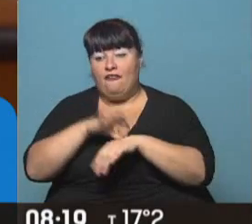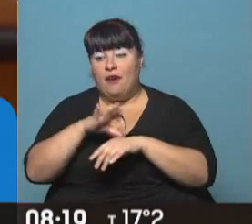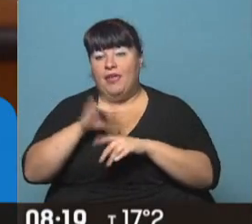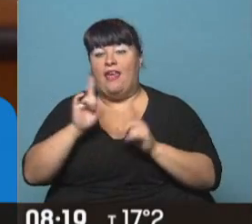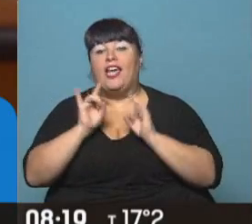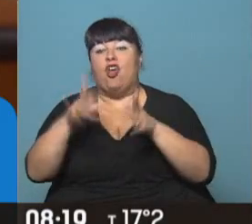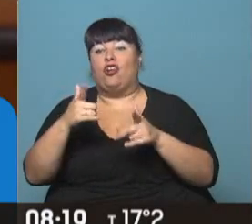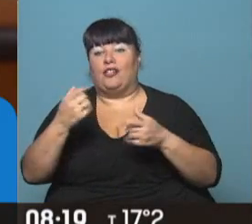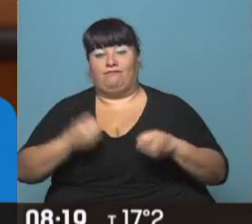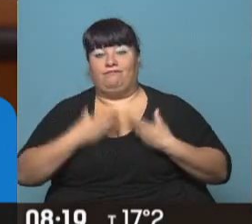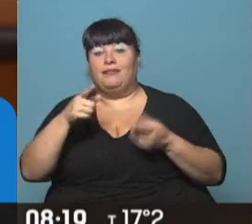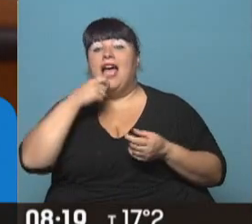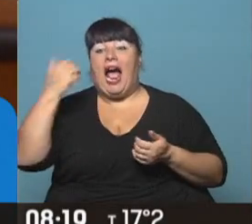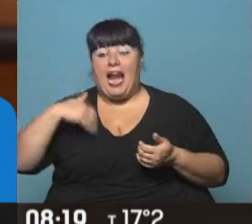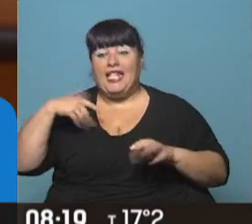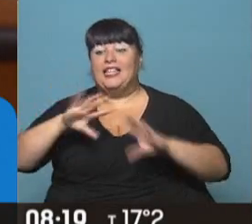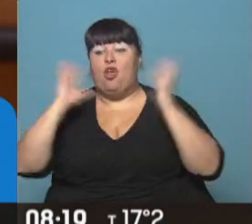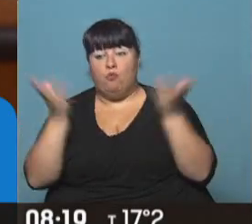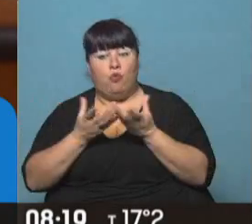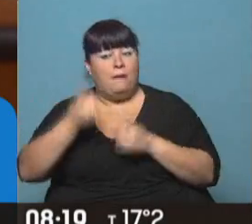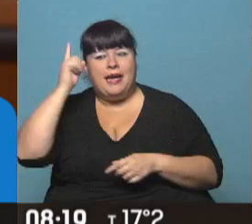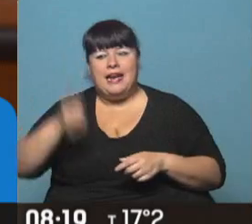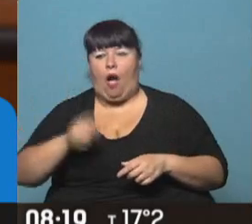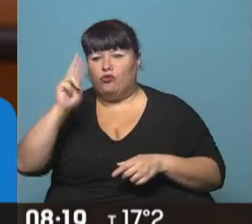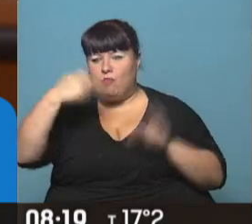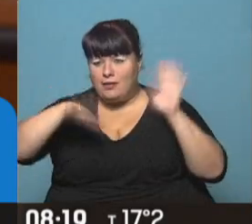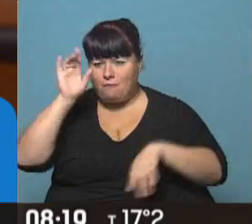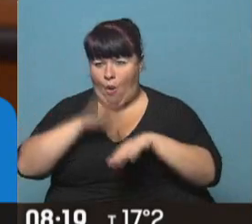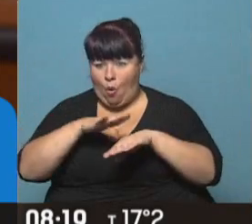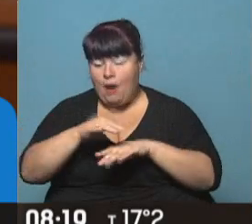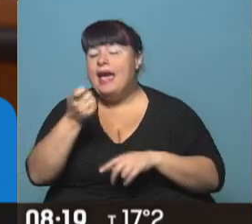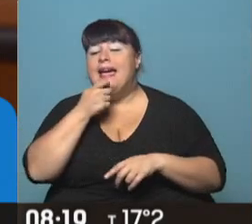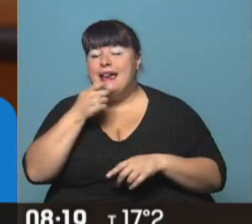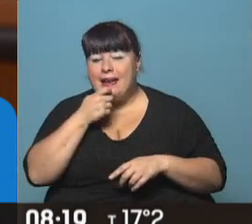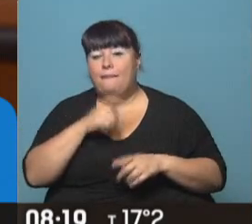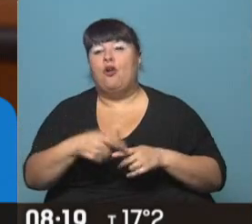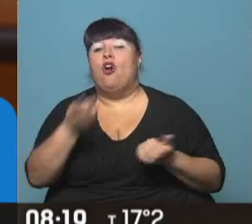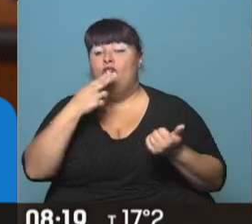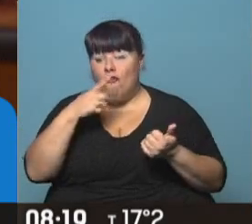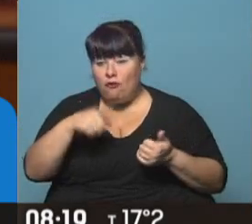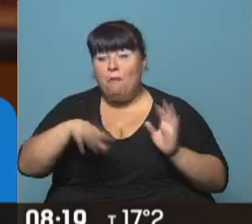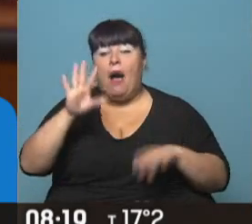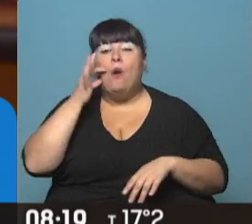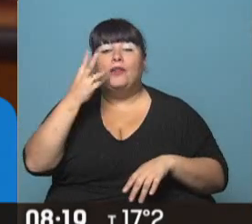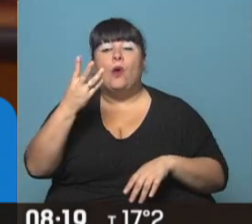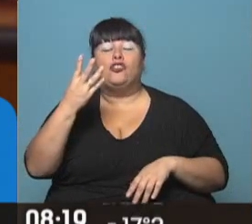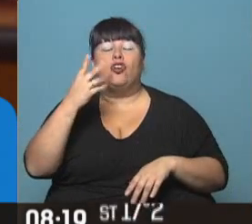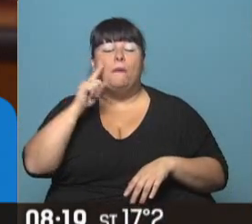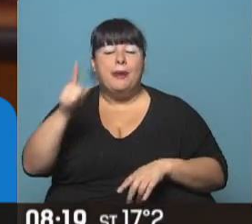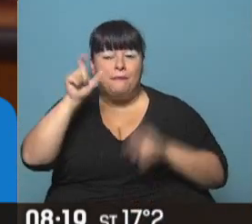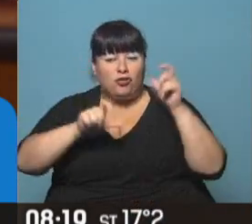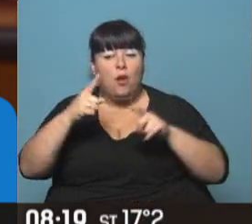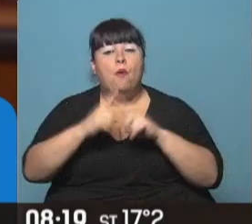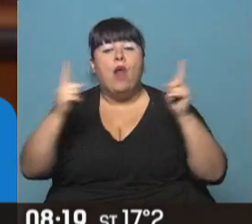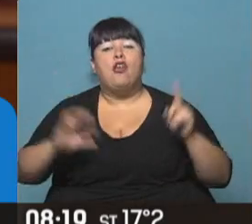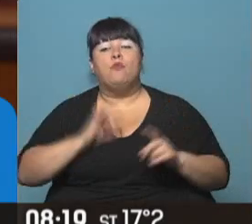no transmisibles, que en Argentina y en el mundo son la primera causa de muerte, ¿sí? Para darles un ejemplo, con tabaco, más de 44.000 personas mueren por